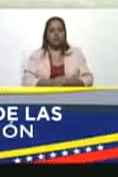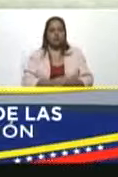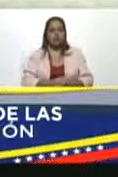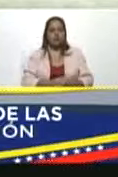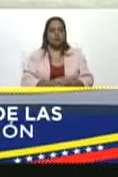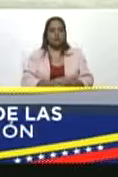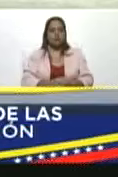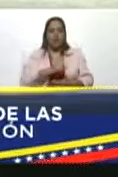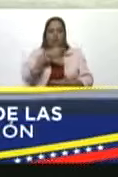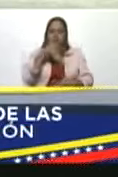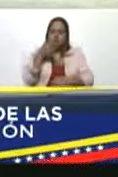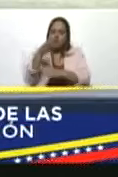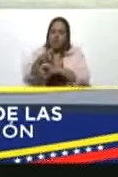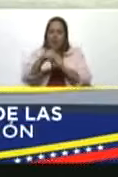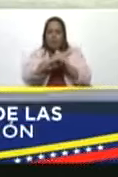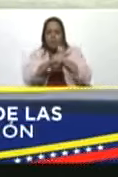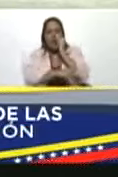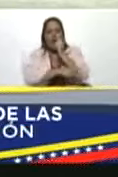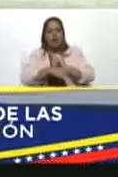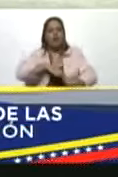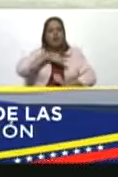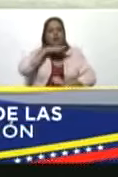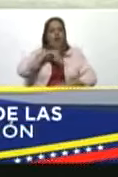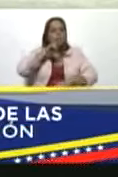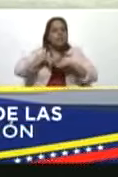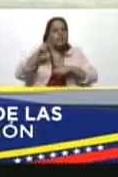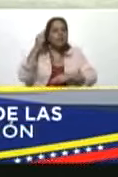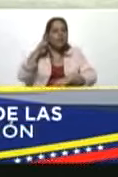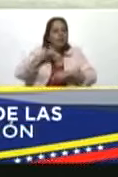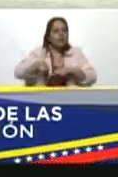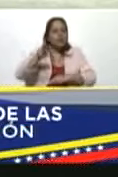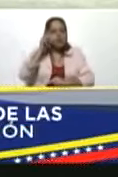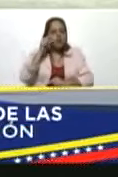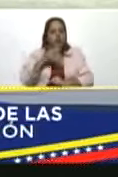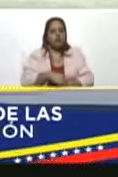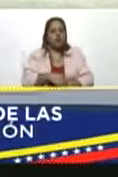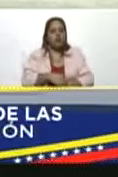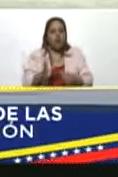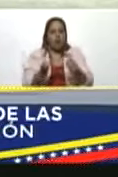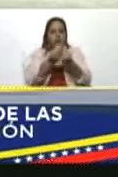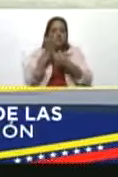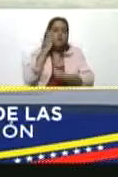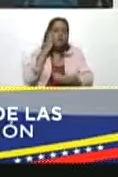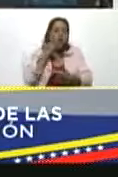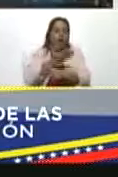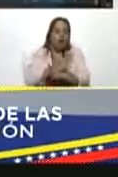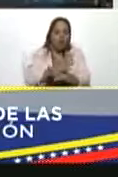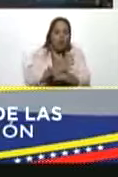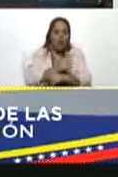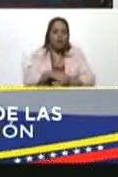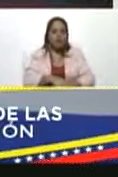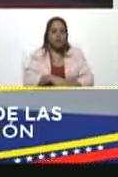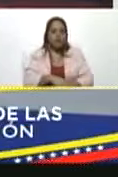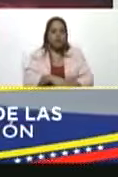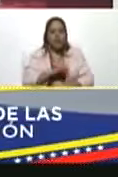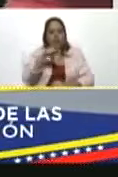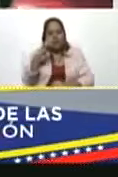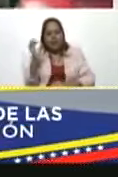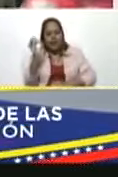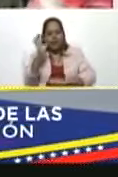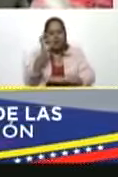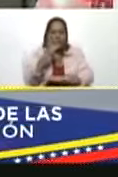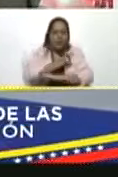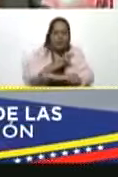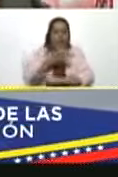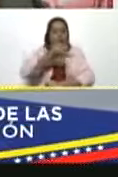Pasamos por un parque y estaba lleno de niños, de niñas, con sus madres jugando, ya en el atardecer caluroso.